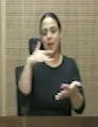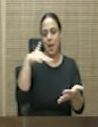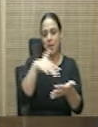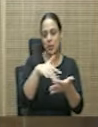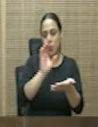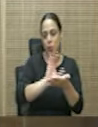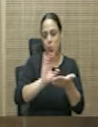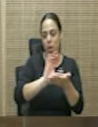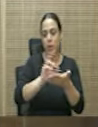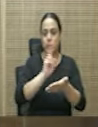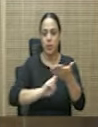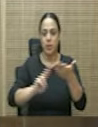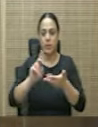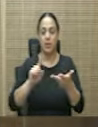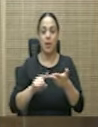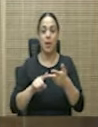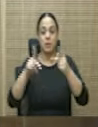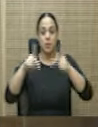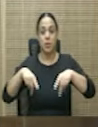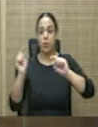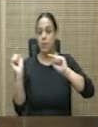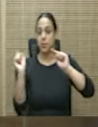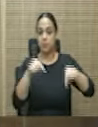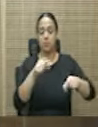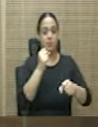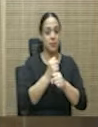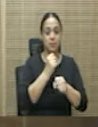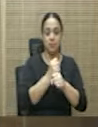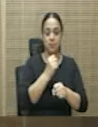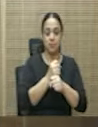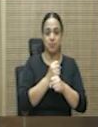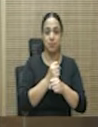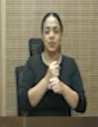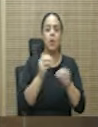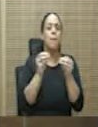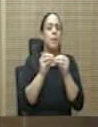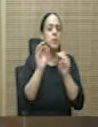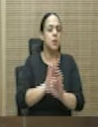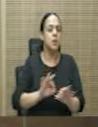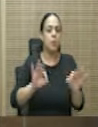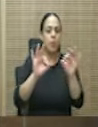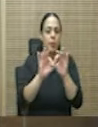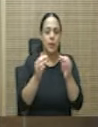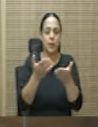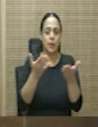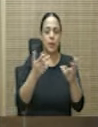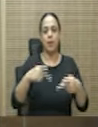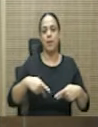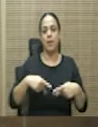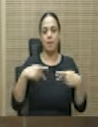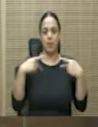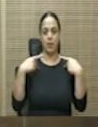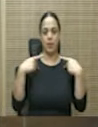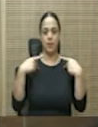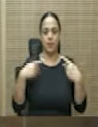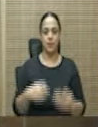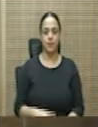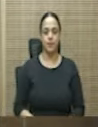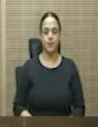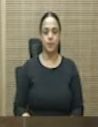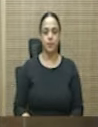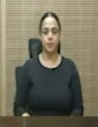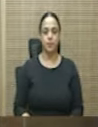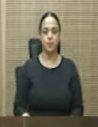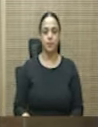en sus puestos de trabajo y lo más importante las vidas humanas ninguna emergencia médica que deba tratarse